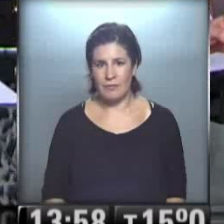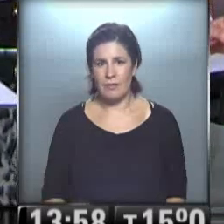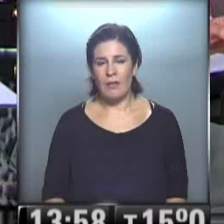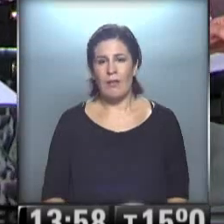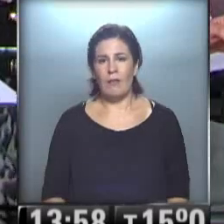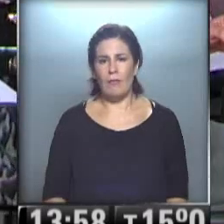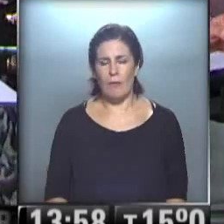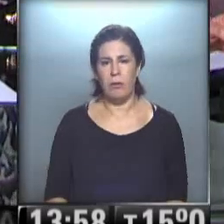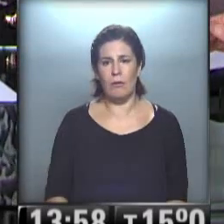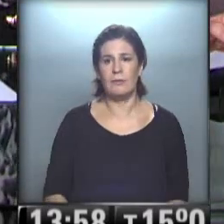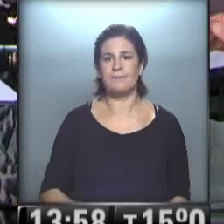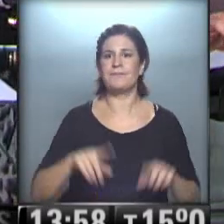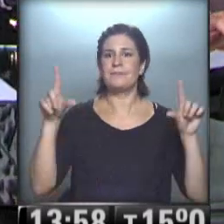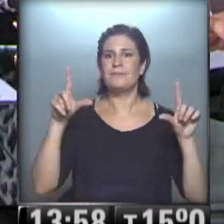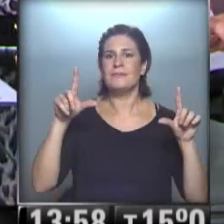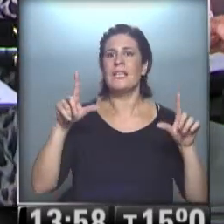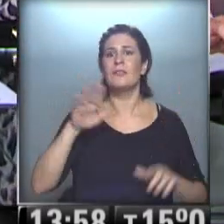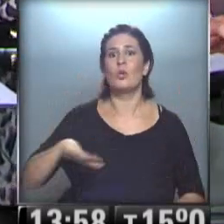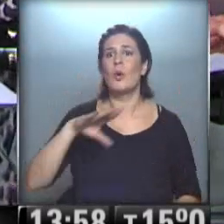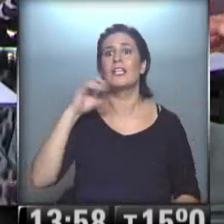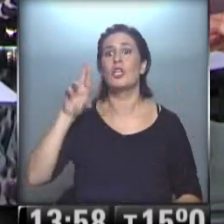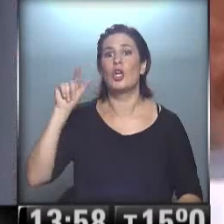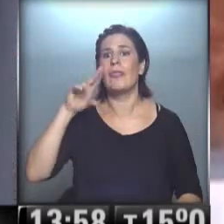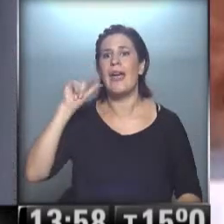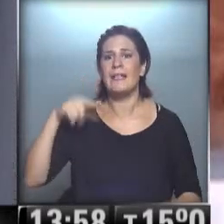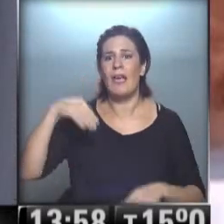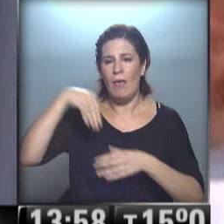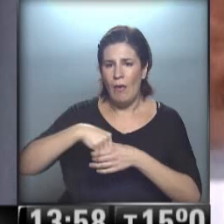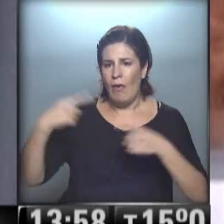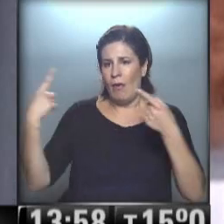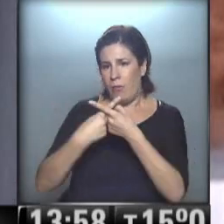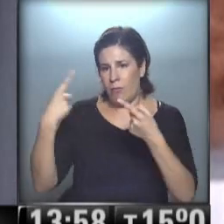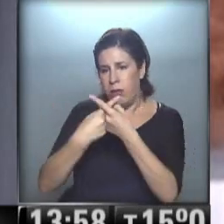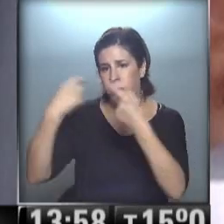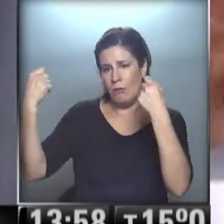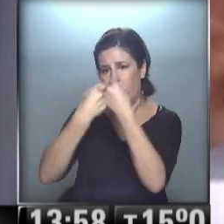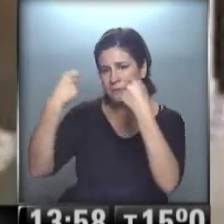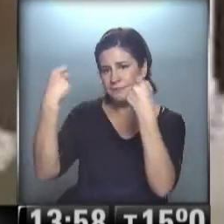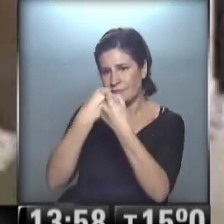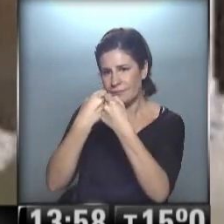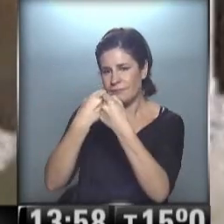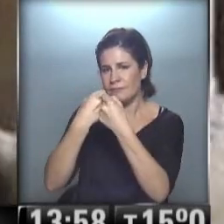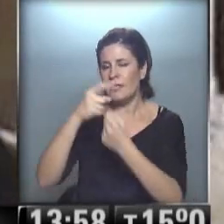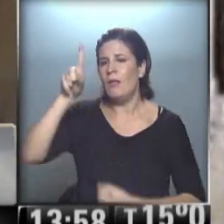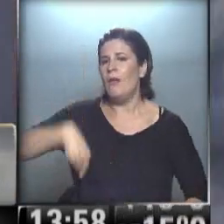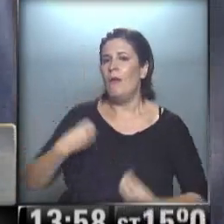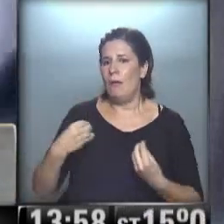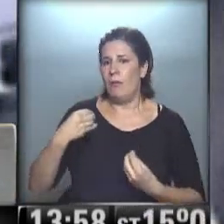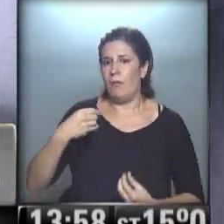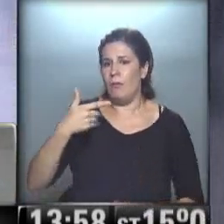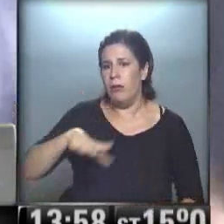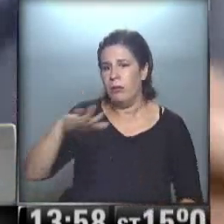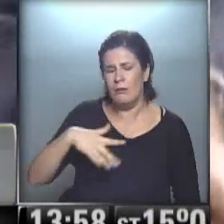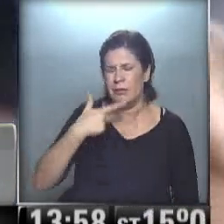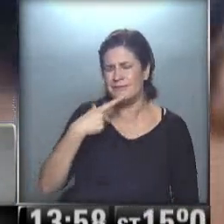Acalorado debate en la televisión jordana que sería muy gracioso si no estuviesen debatiendo la situación en Siria, que desde el